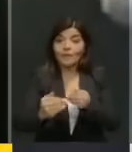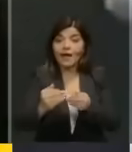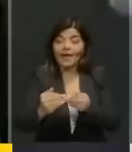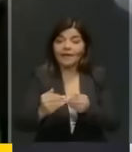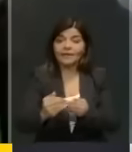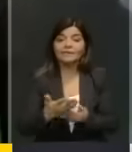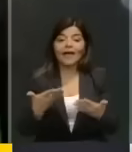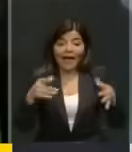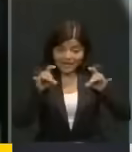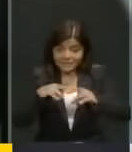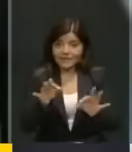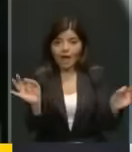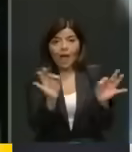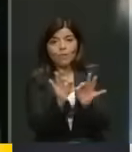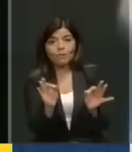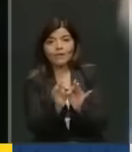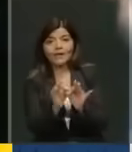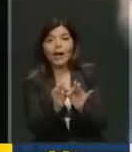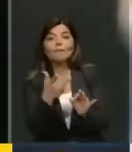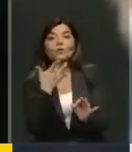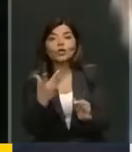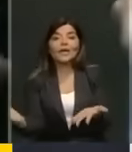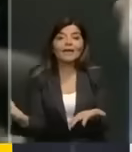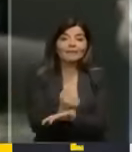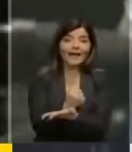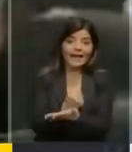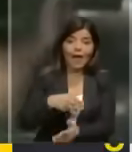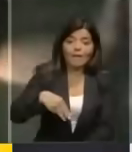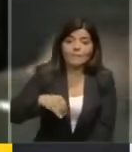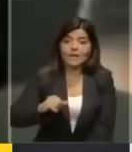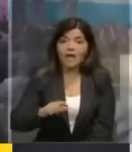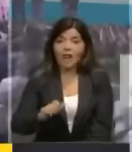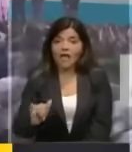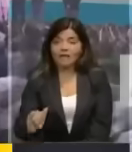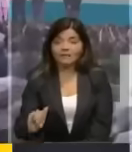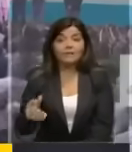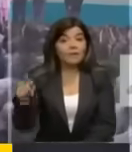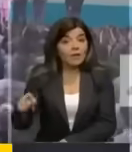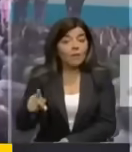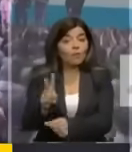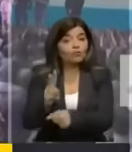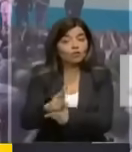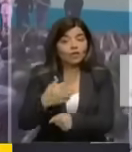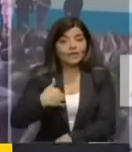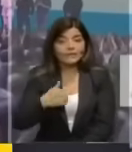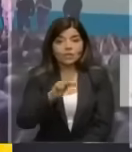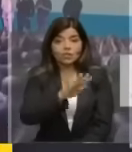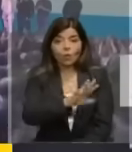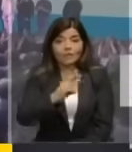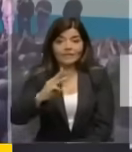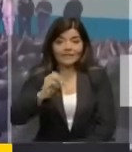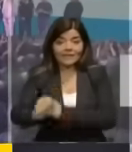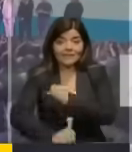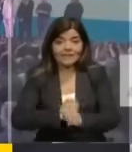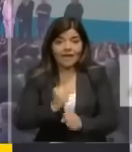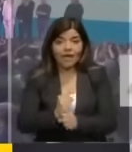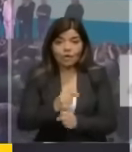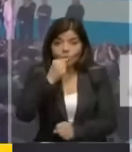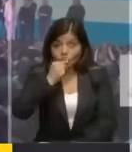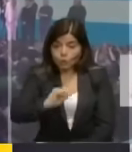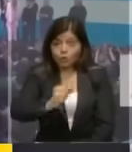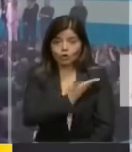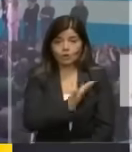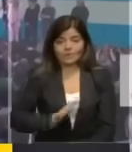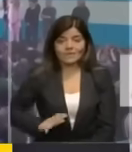el triunfo de Javier Milei. Economista, político, docente argentino, 53 años, Javier Milei, quien va a asumir muy pronto la